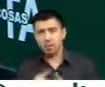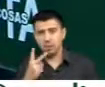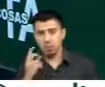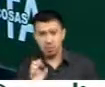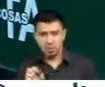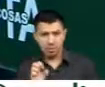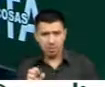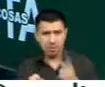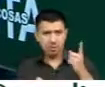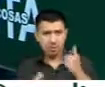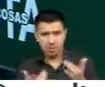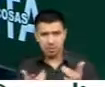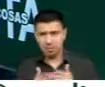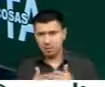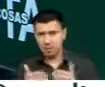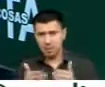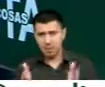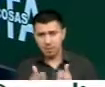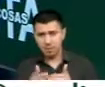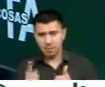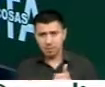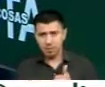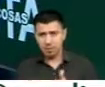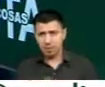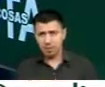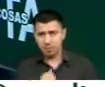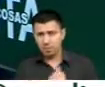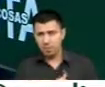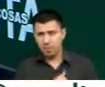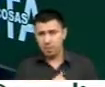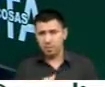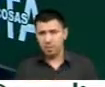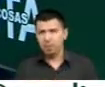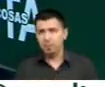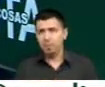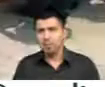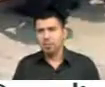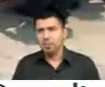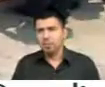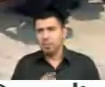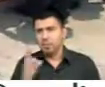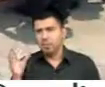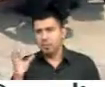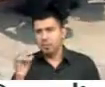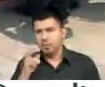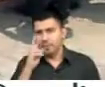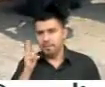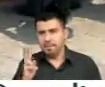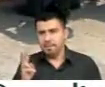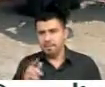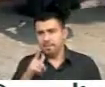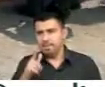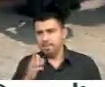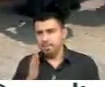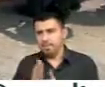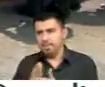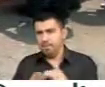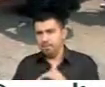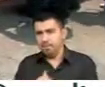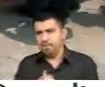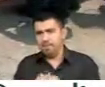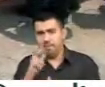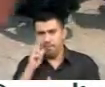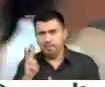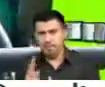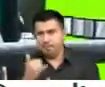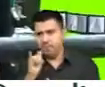los venezolanos se enfrentan a este panorama aquí en la zona limítrofe con su país, entre Colombia y Venezuela, al interior de Venezuela ya se empiezan a rotar los